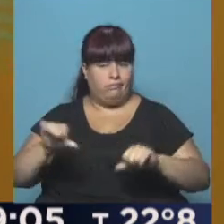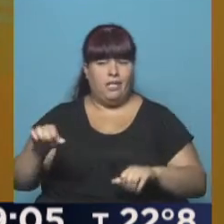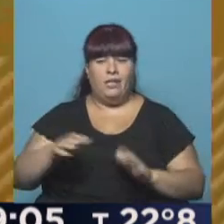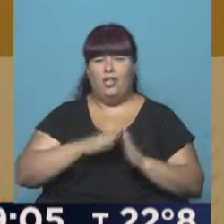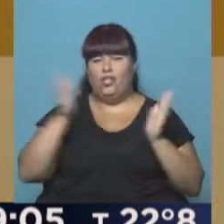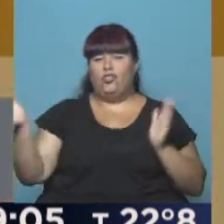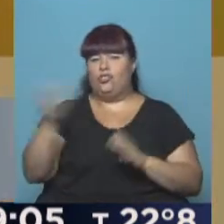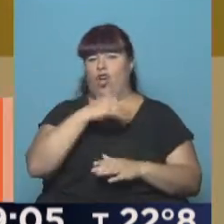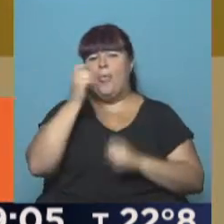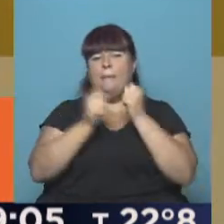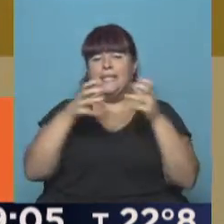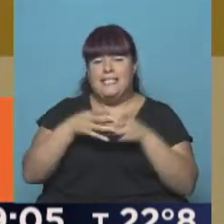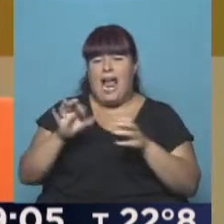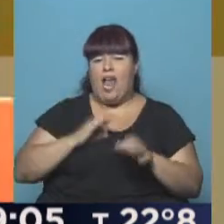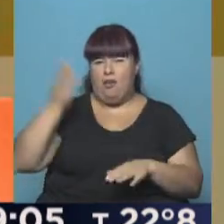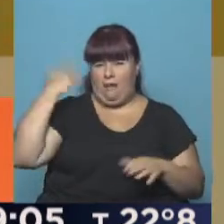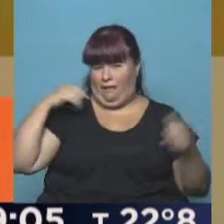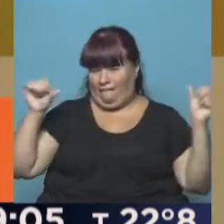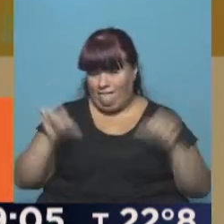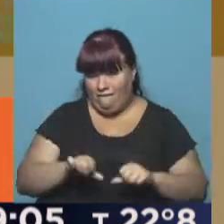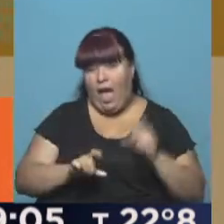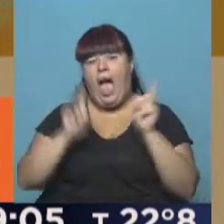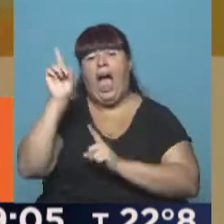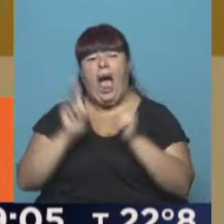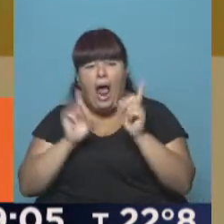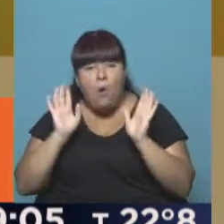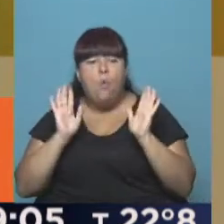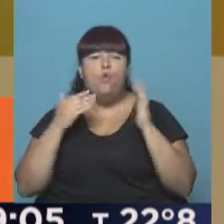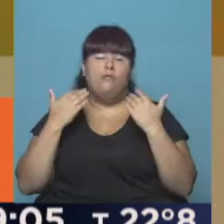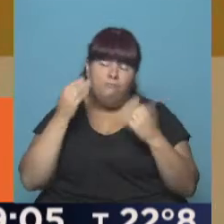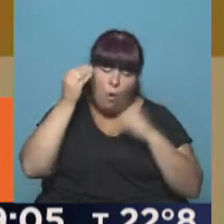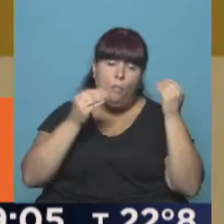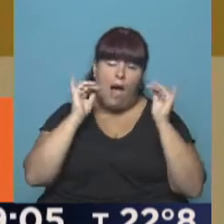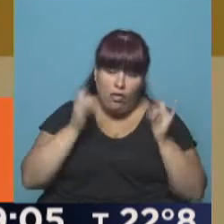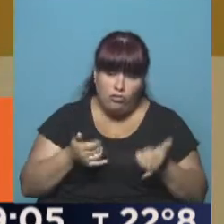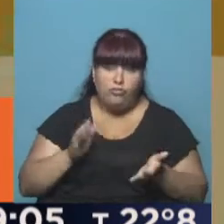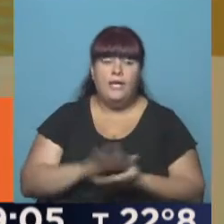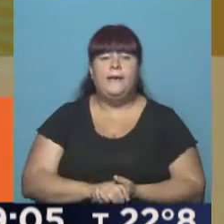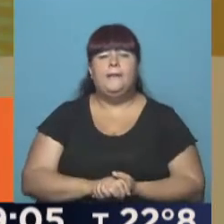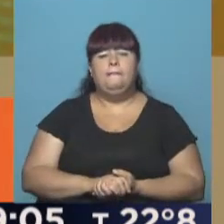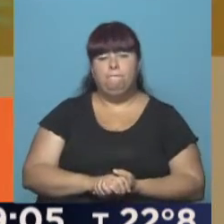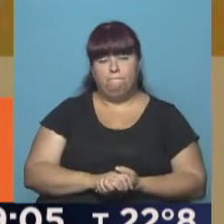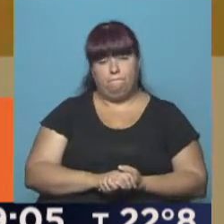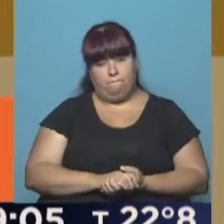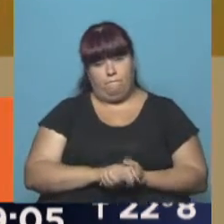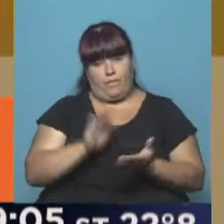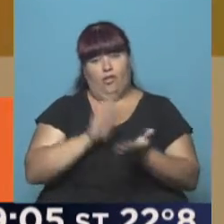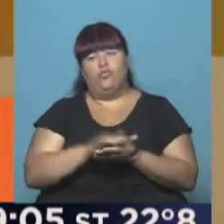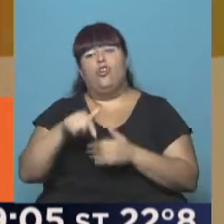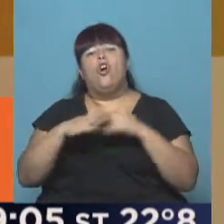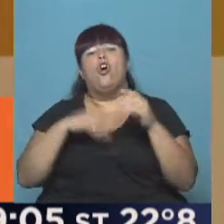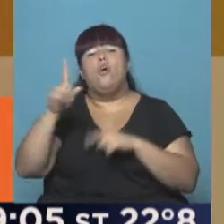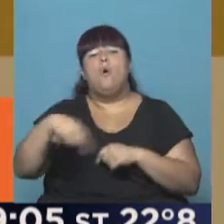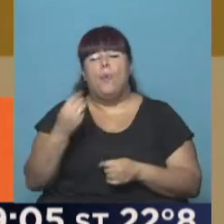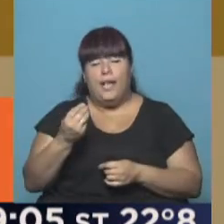todos los sectores pymes durante el año anterior hay algunas señales que preocupan claramente la esto se construye de